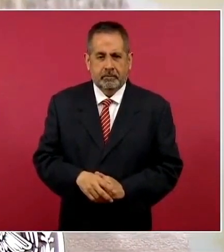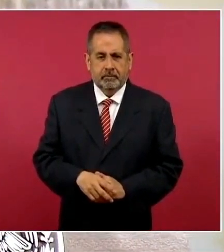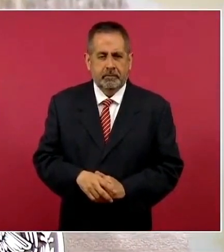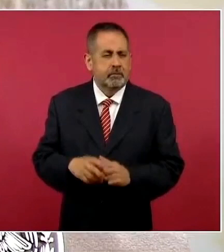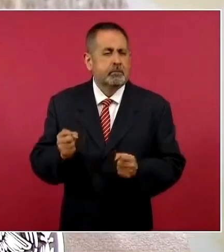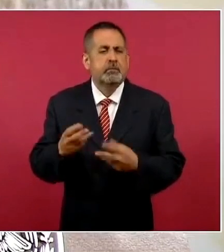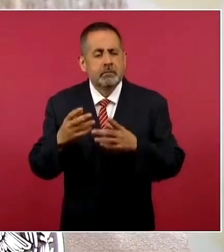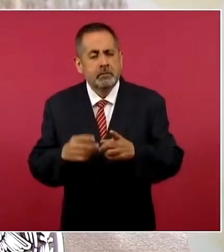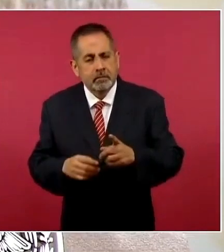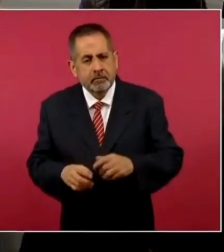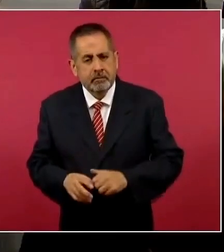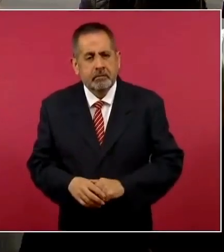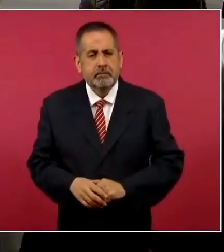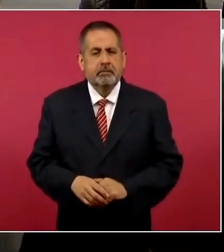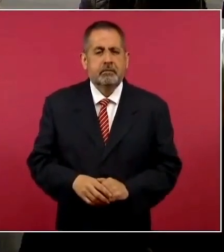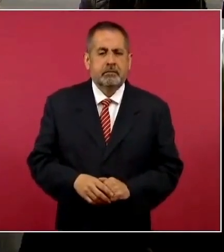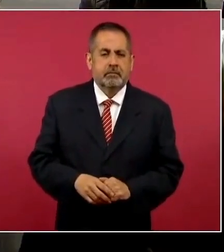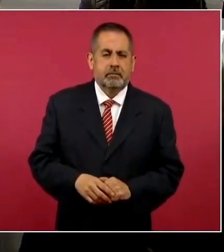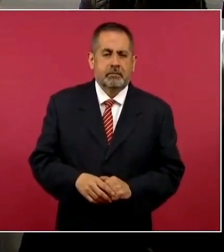¿Cuánto?